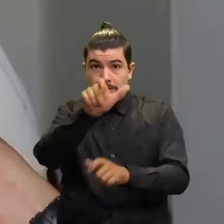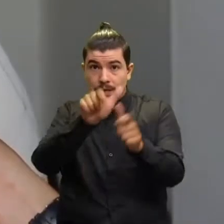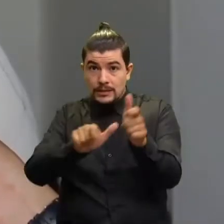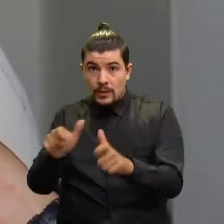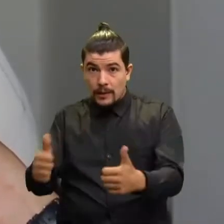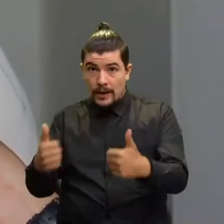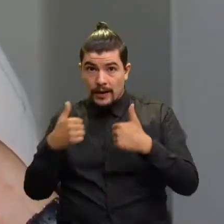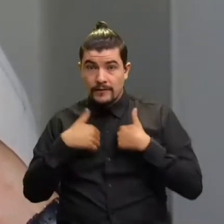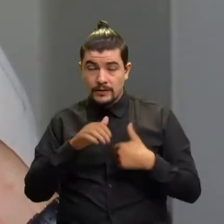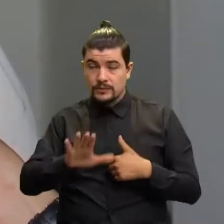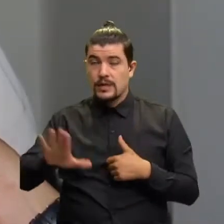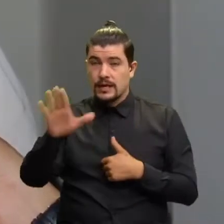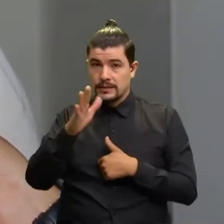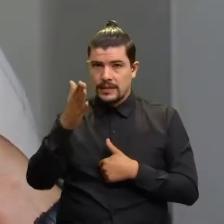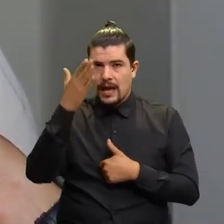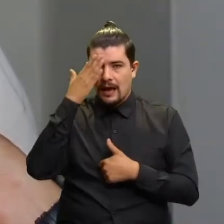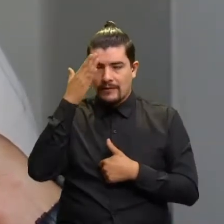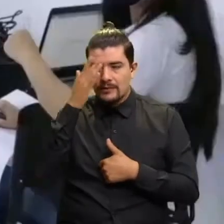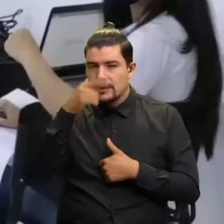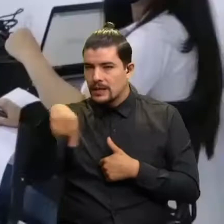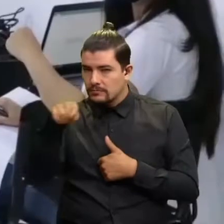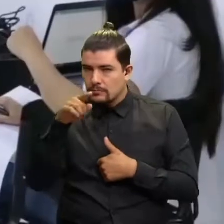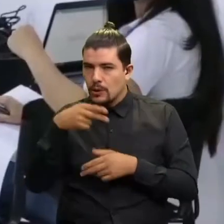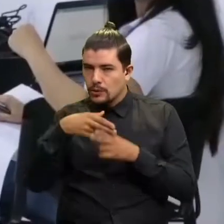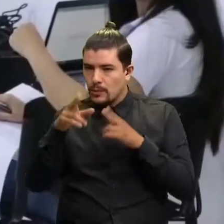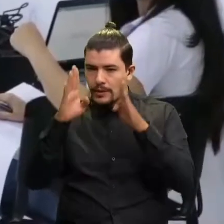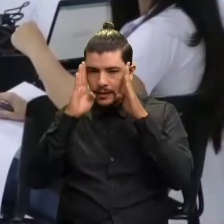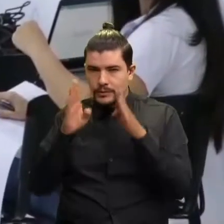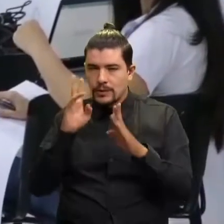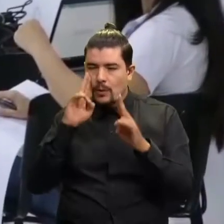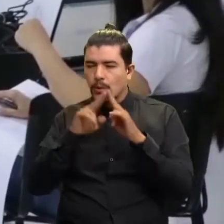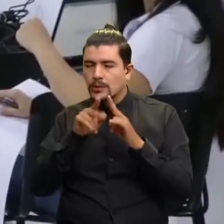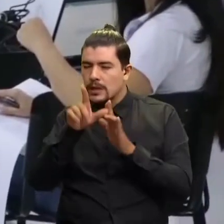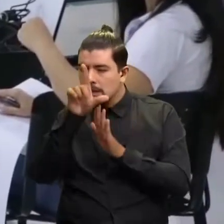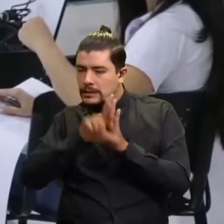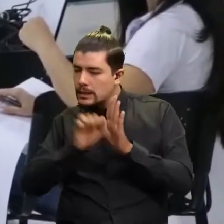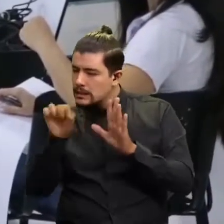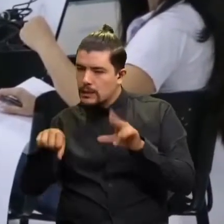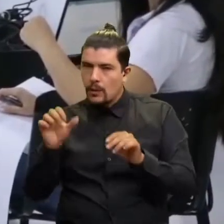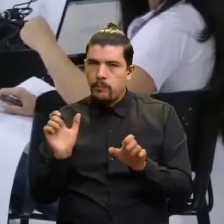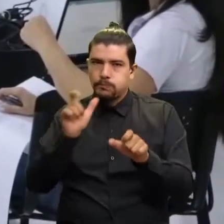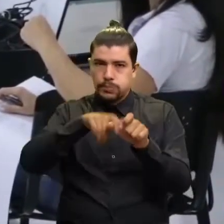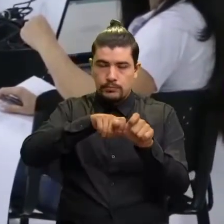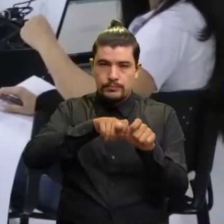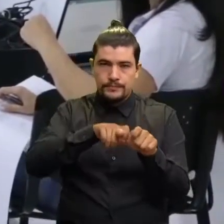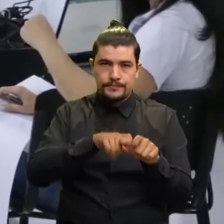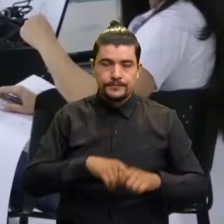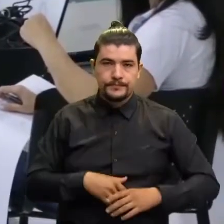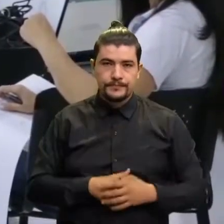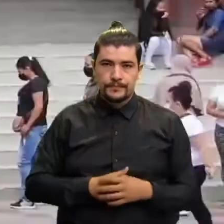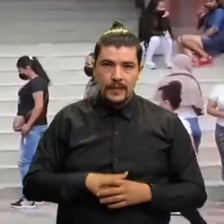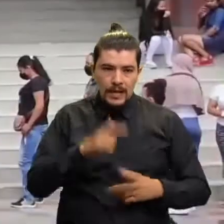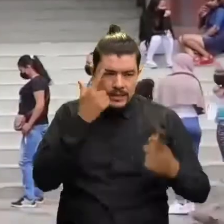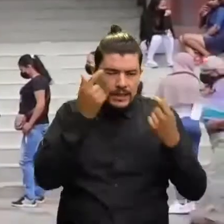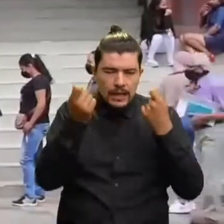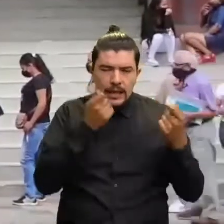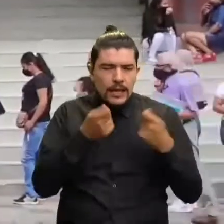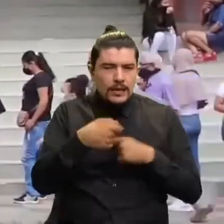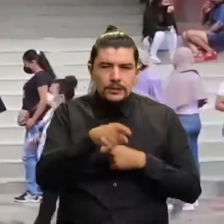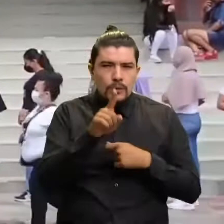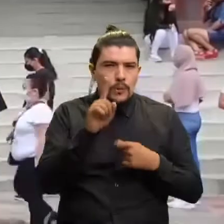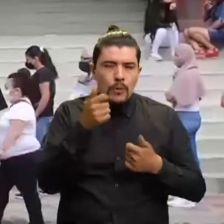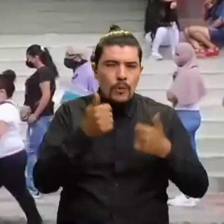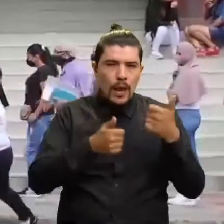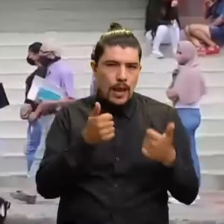medios oficiales de comunicación para poder acceder a esta información. El objetivo de esta medida es generar estrategias para evitar aglomeraciones y